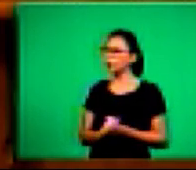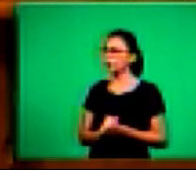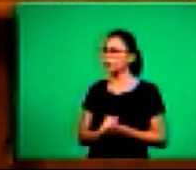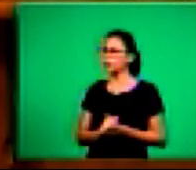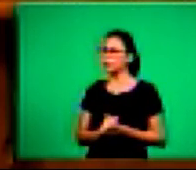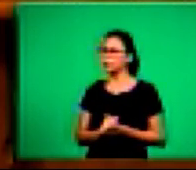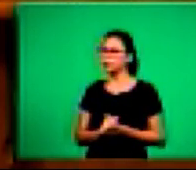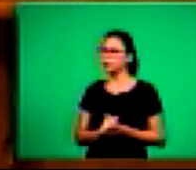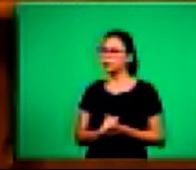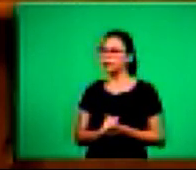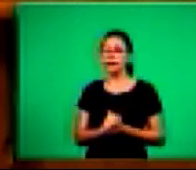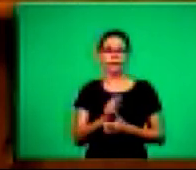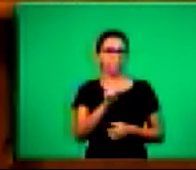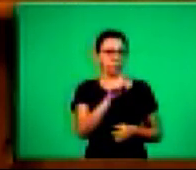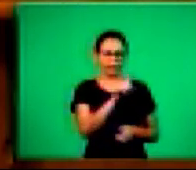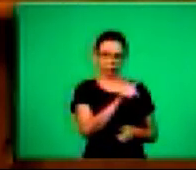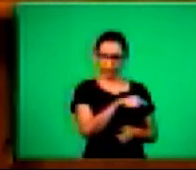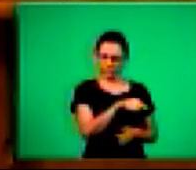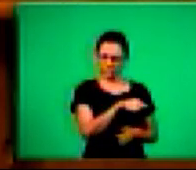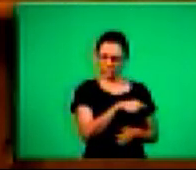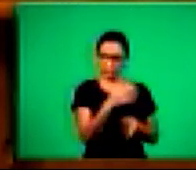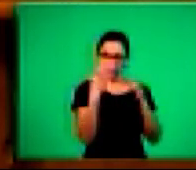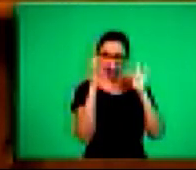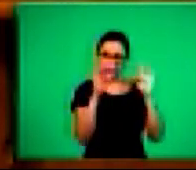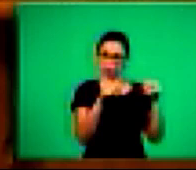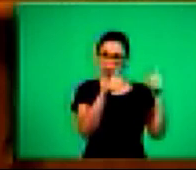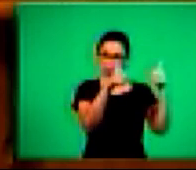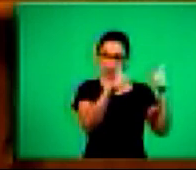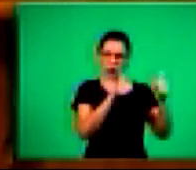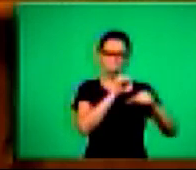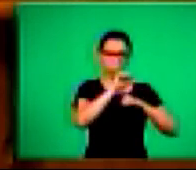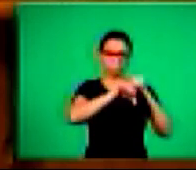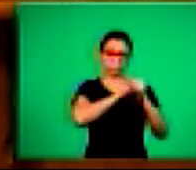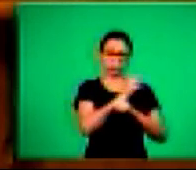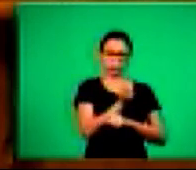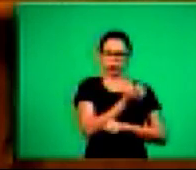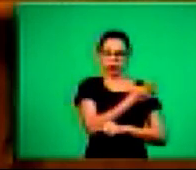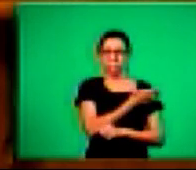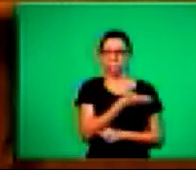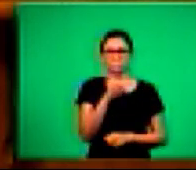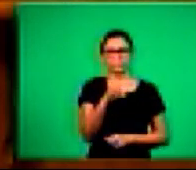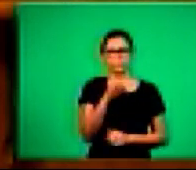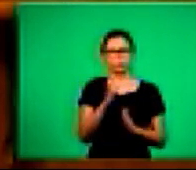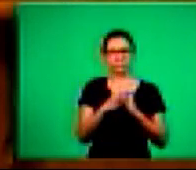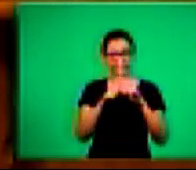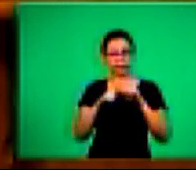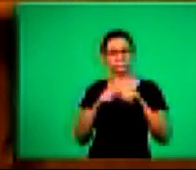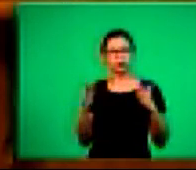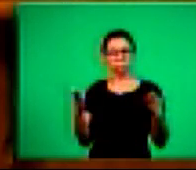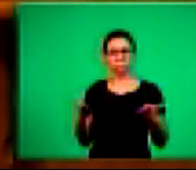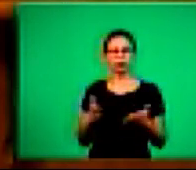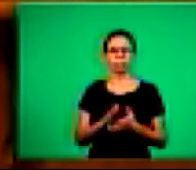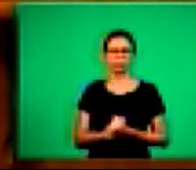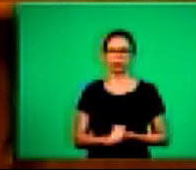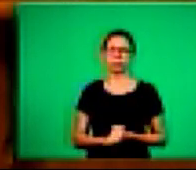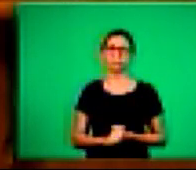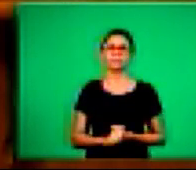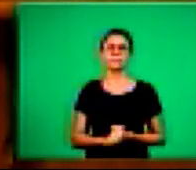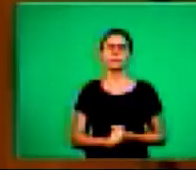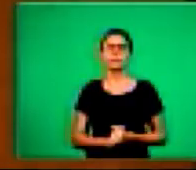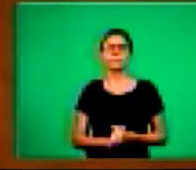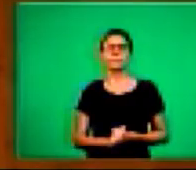muchas cosas que el evangelio hace que es el nuevo nacimiento entonces es una identificación es diferente del mundo no es mejor